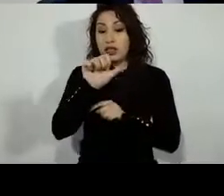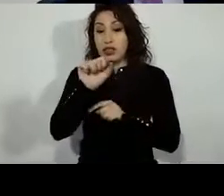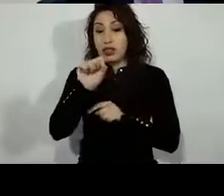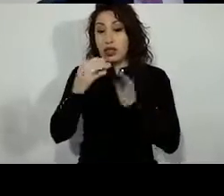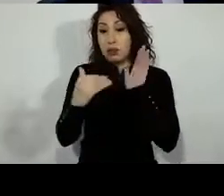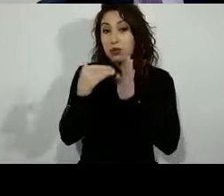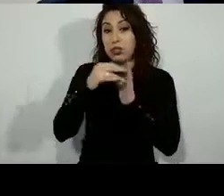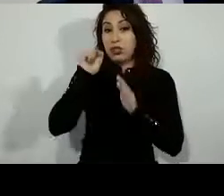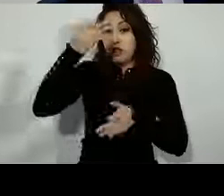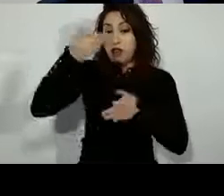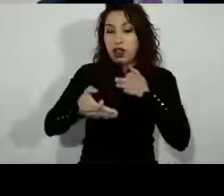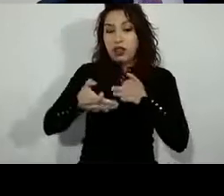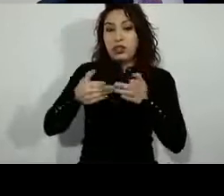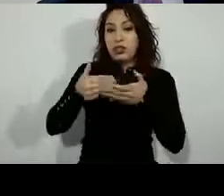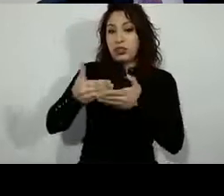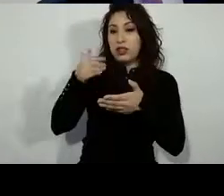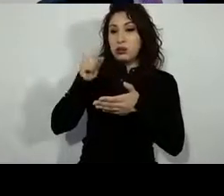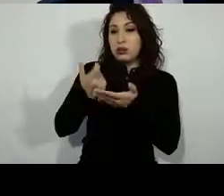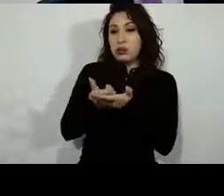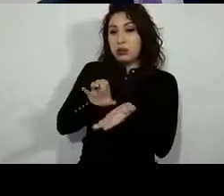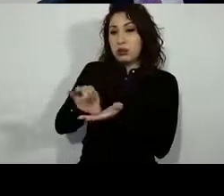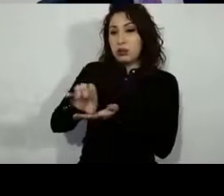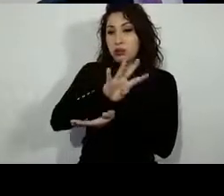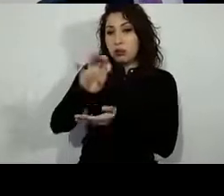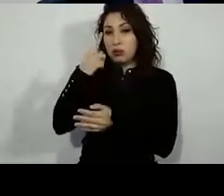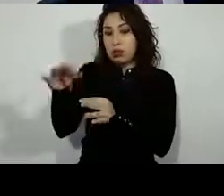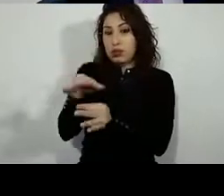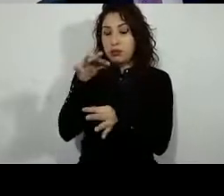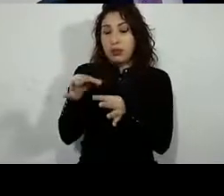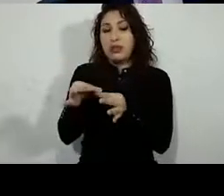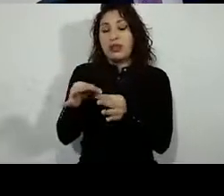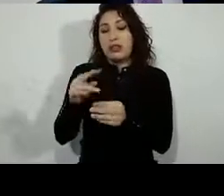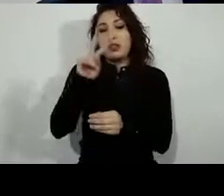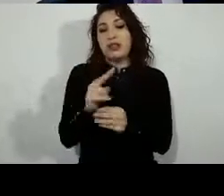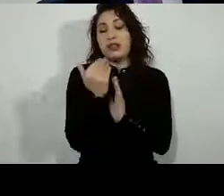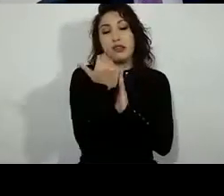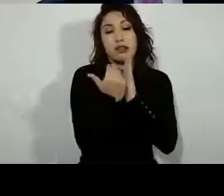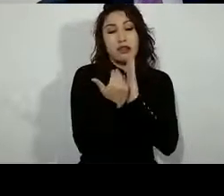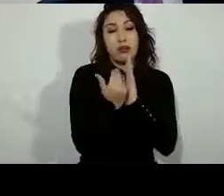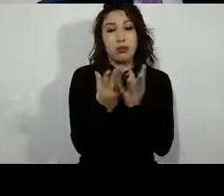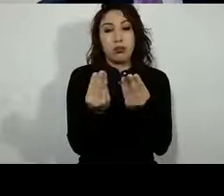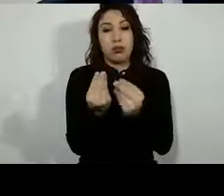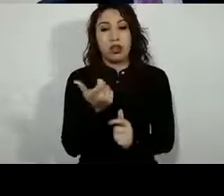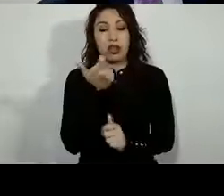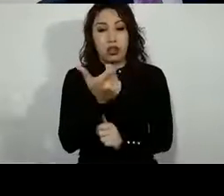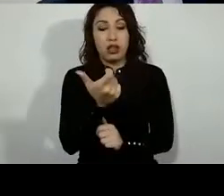En cuanto al ejercicio del